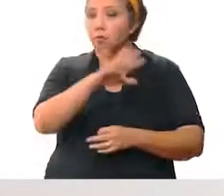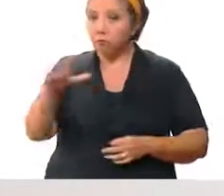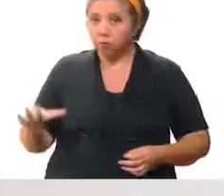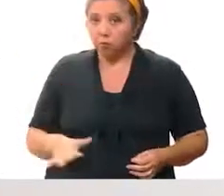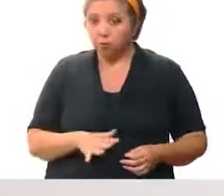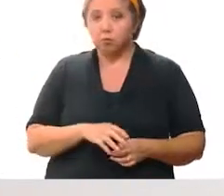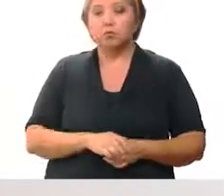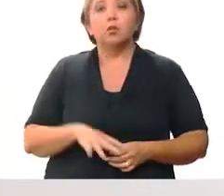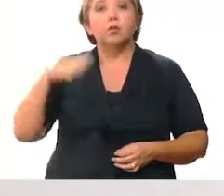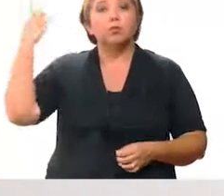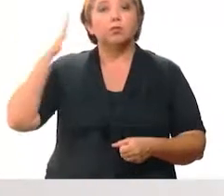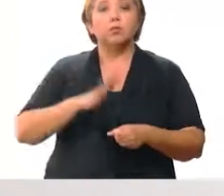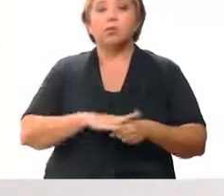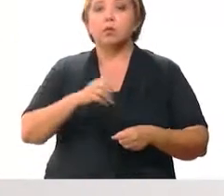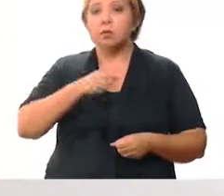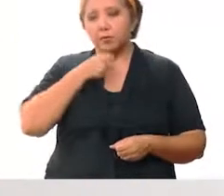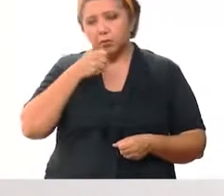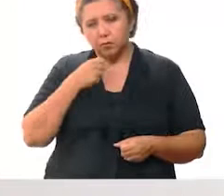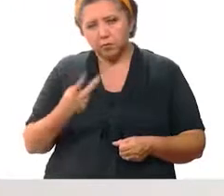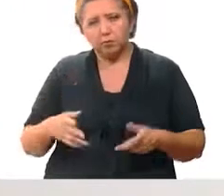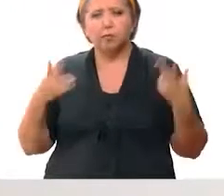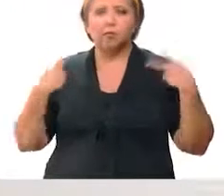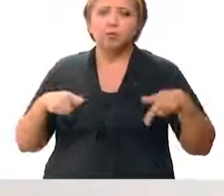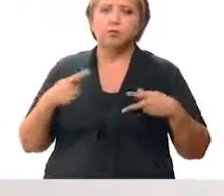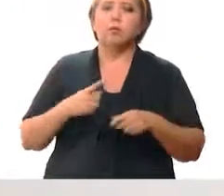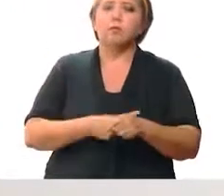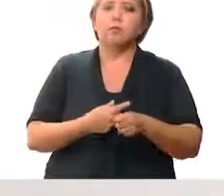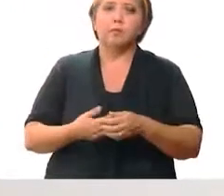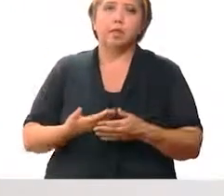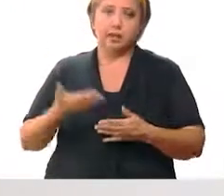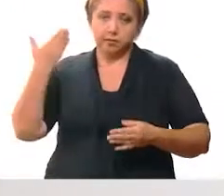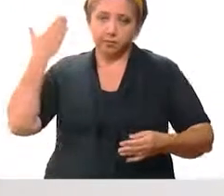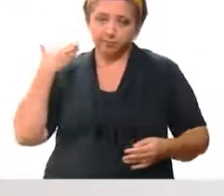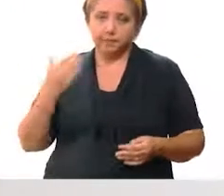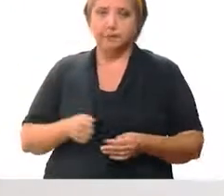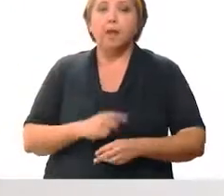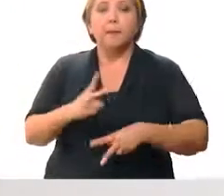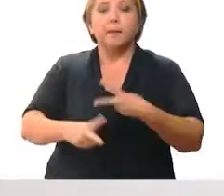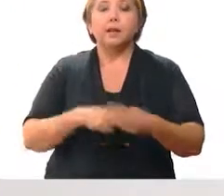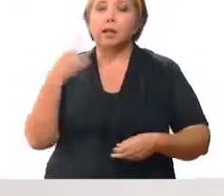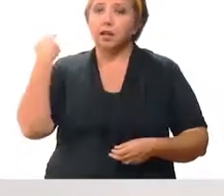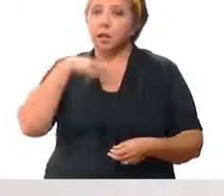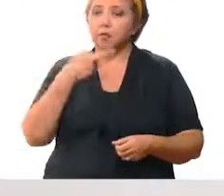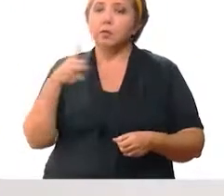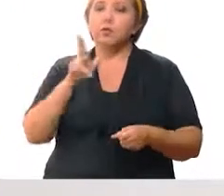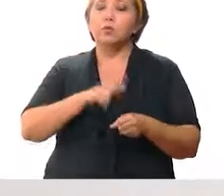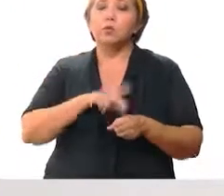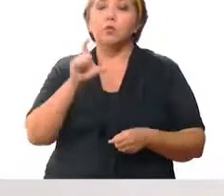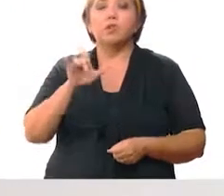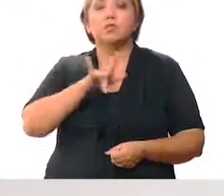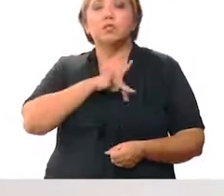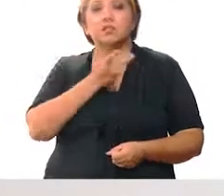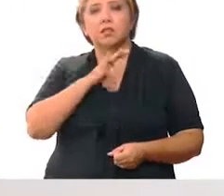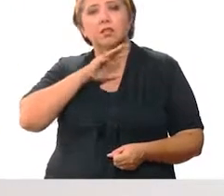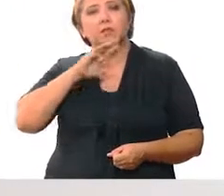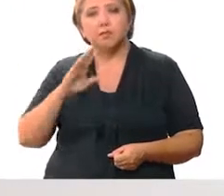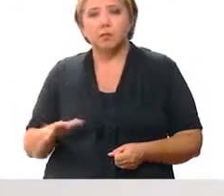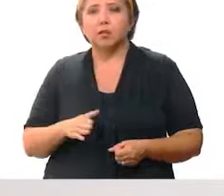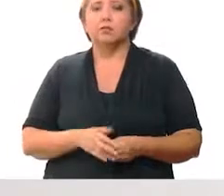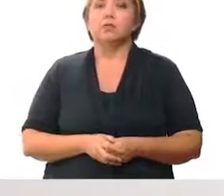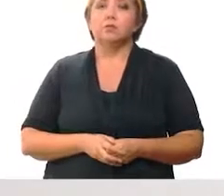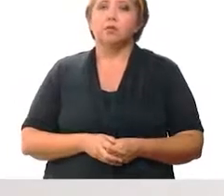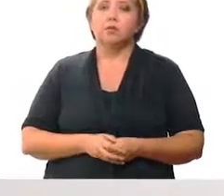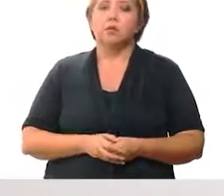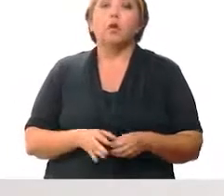en especial los adultos mayores o personas con enfermedades previas, acudan de inmediato al hospital apenas detecten los primeros